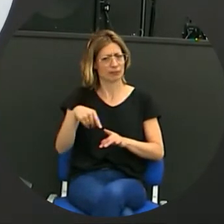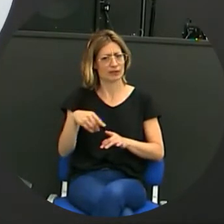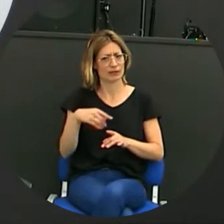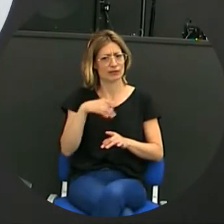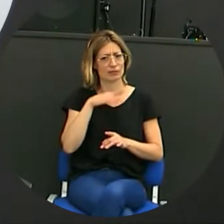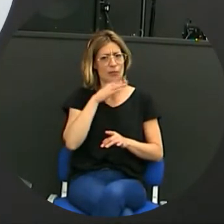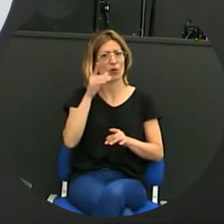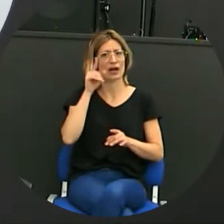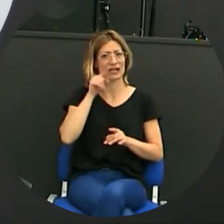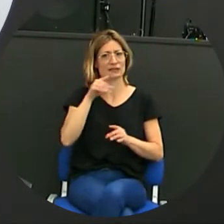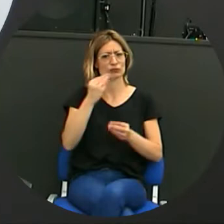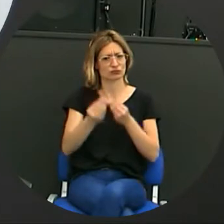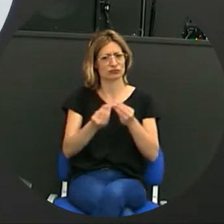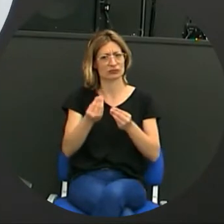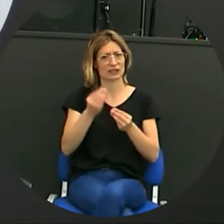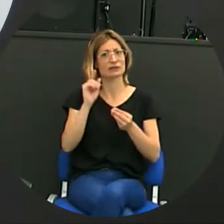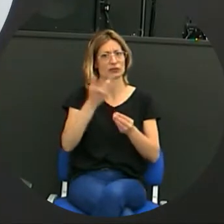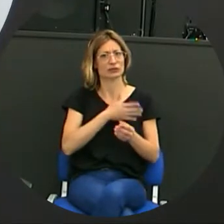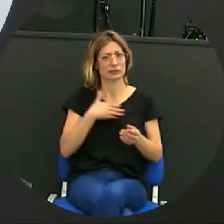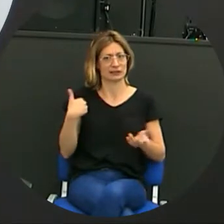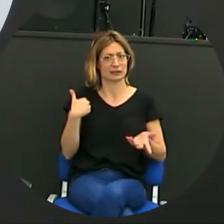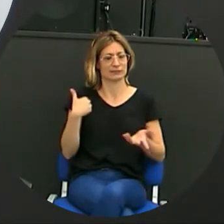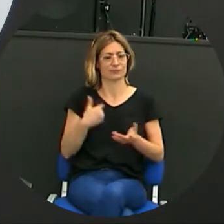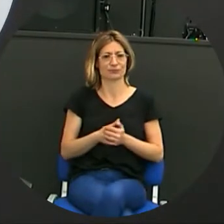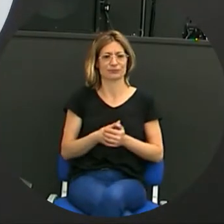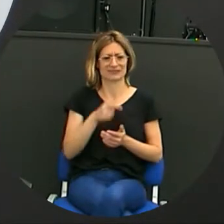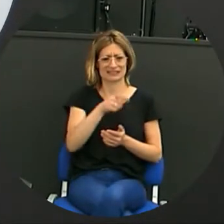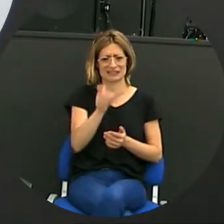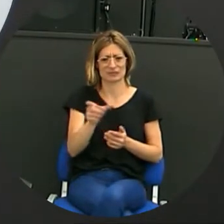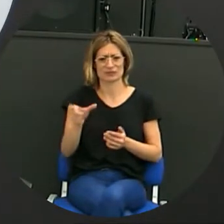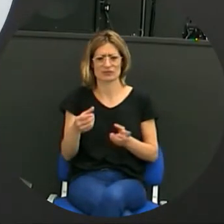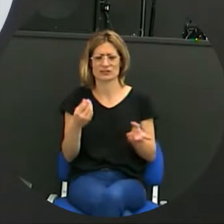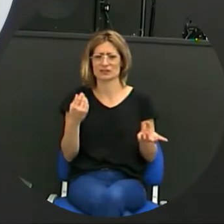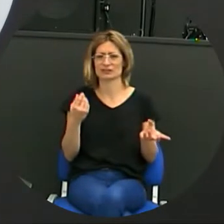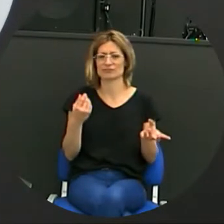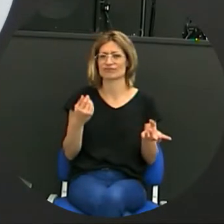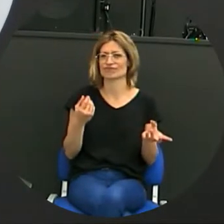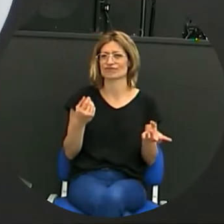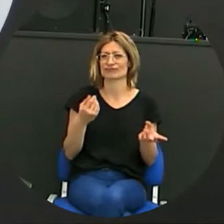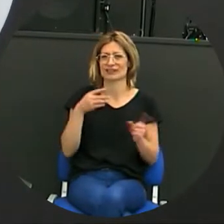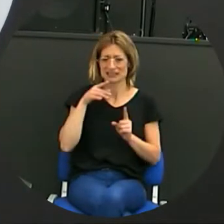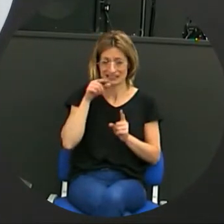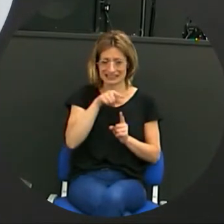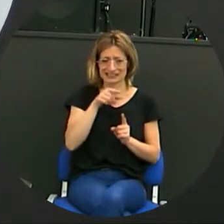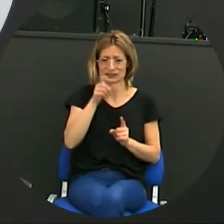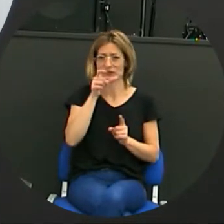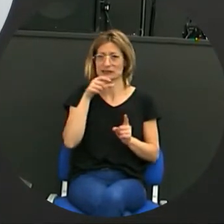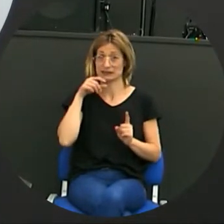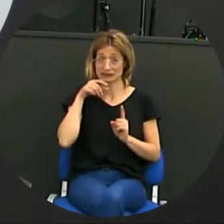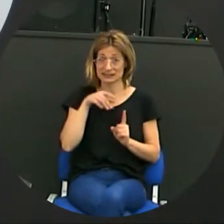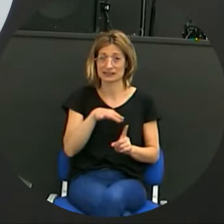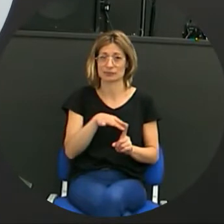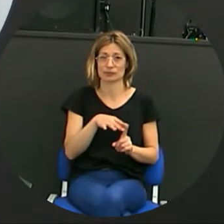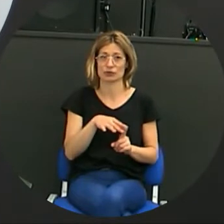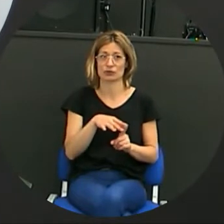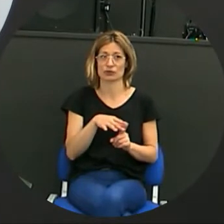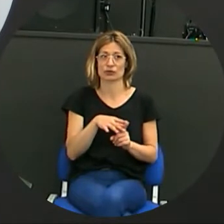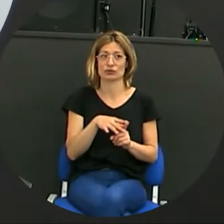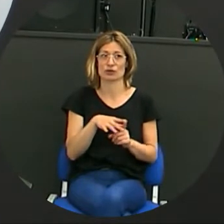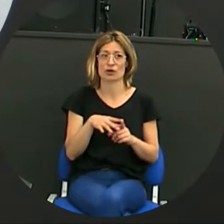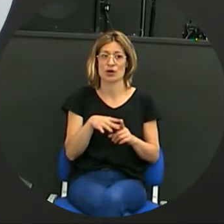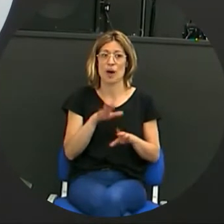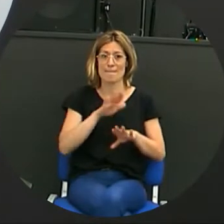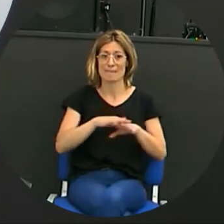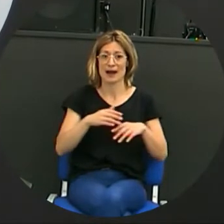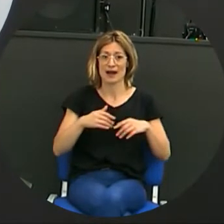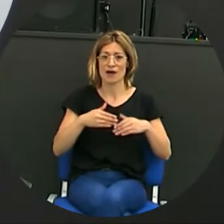utilizó a ellos. ¿Qué era lo que estaban haciendo aquellos discípulos para empezar hacia